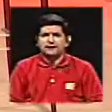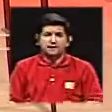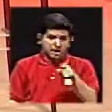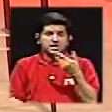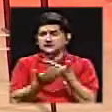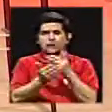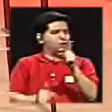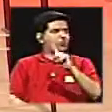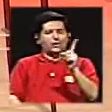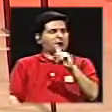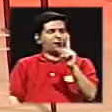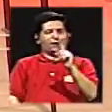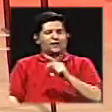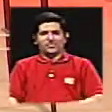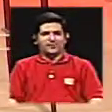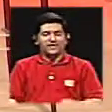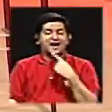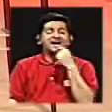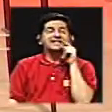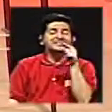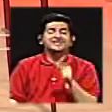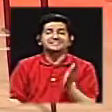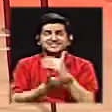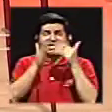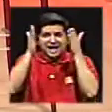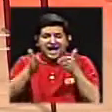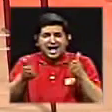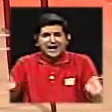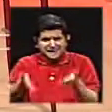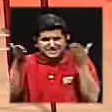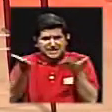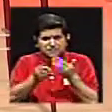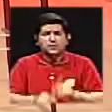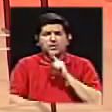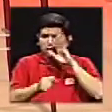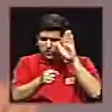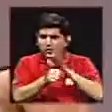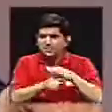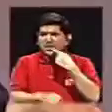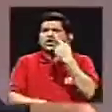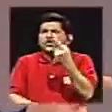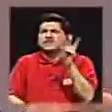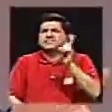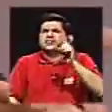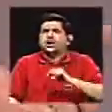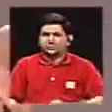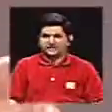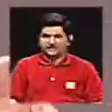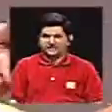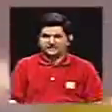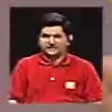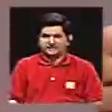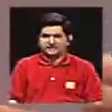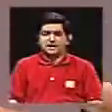las pruebas. No. Ahí dice que a alguien se le promueve por cumplir esto. Claro. Ahí dice, ¿dónde dice? Enseñe. No, aquí dice están. Escrito, pero no, enseñe. Fue lo